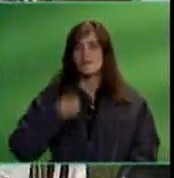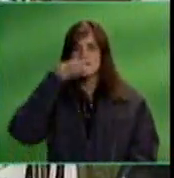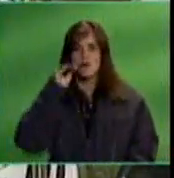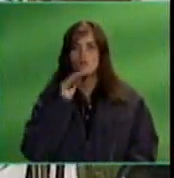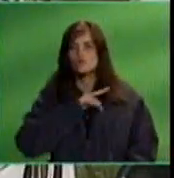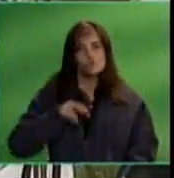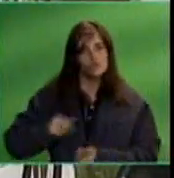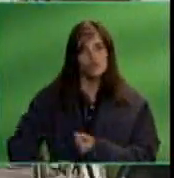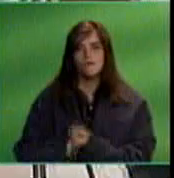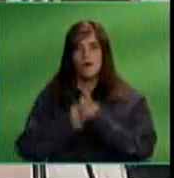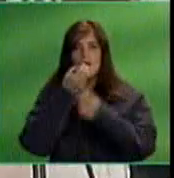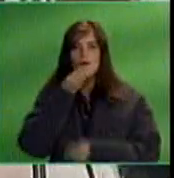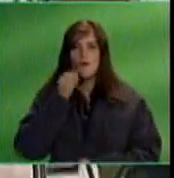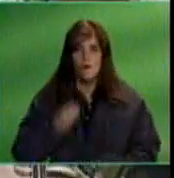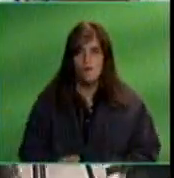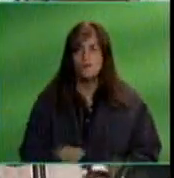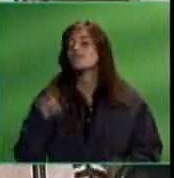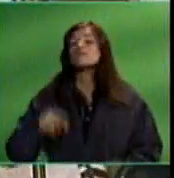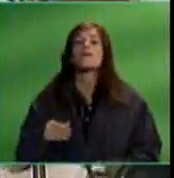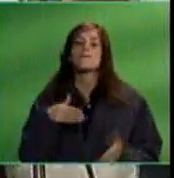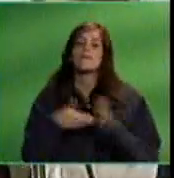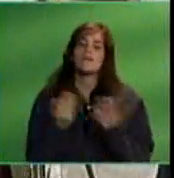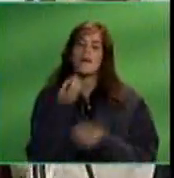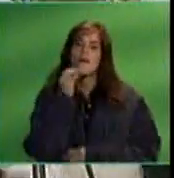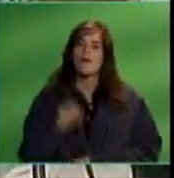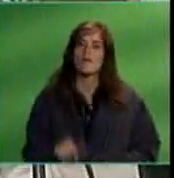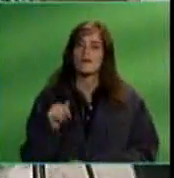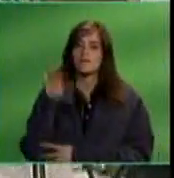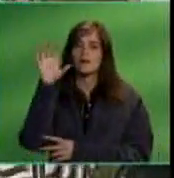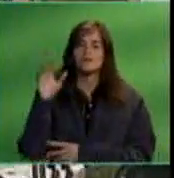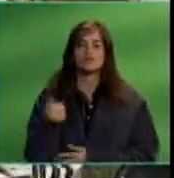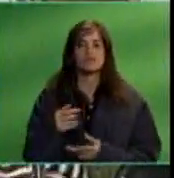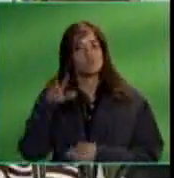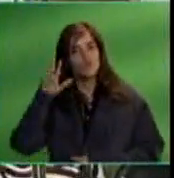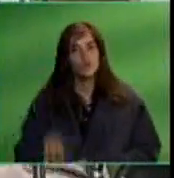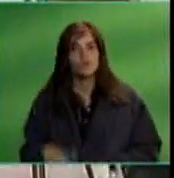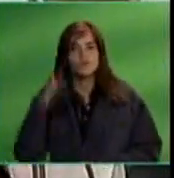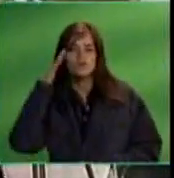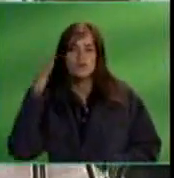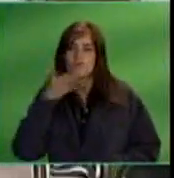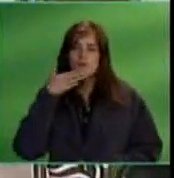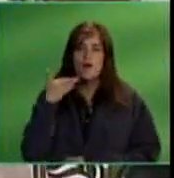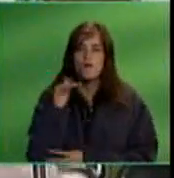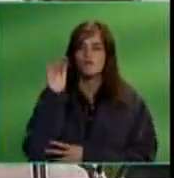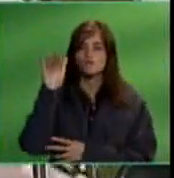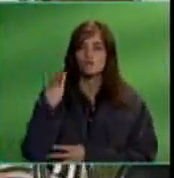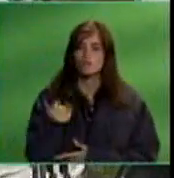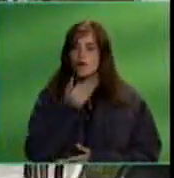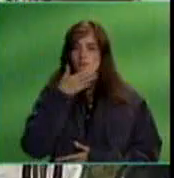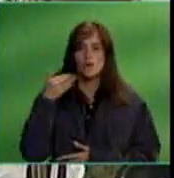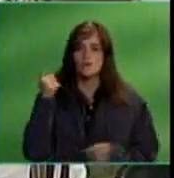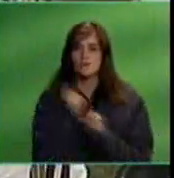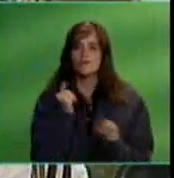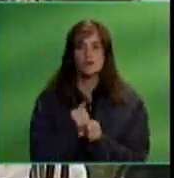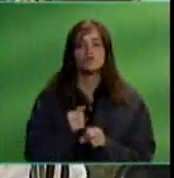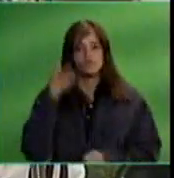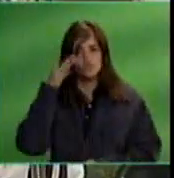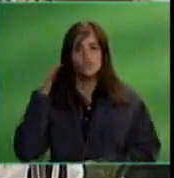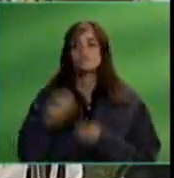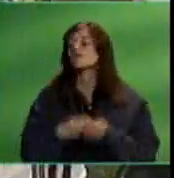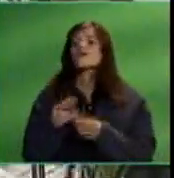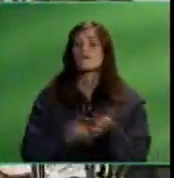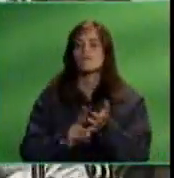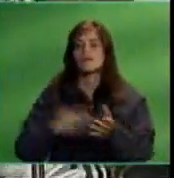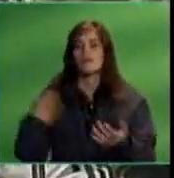cuente con el apoyo de esta juventud y de los miles de jóvenes de este país que todos los días soñamos por tener un país mejor y que todos los días trabajamos porque ese sueño se haga